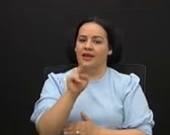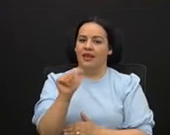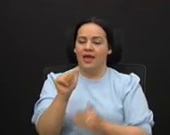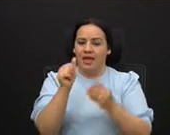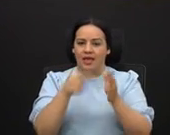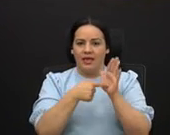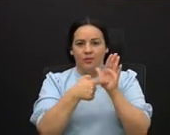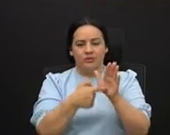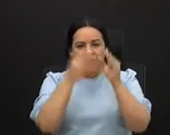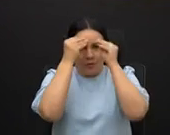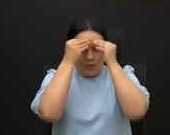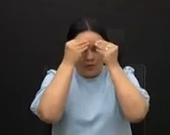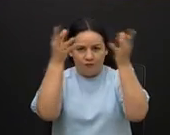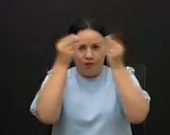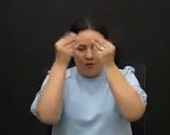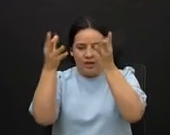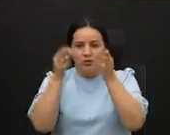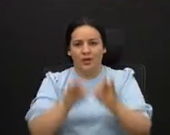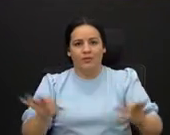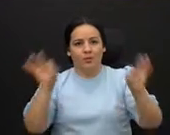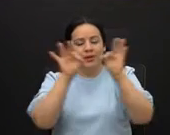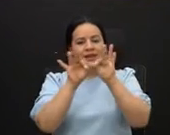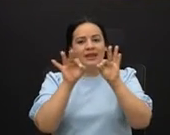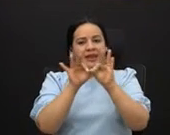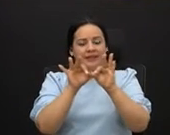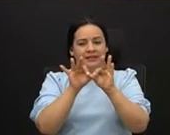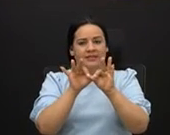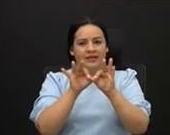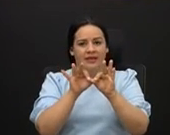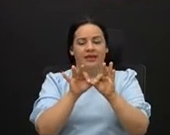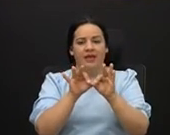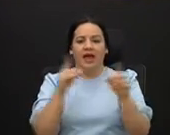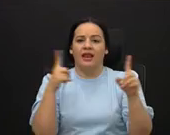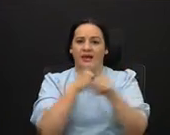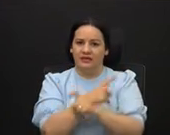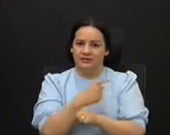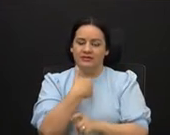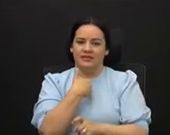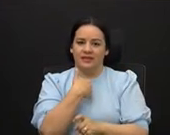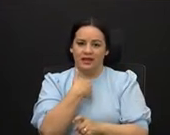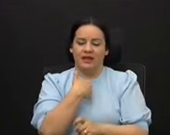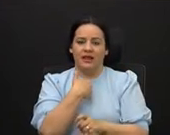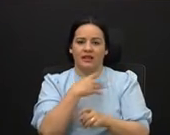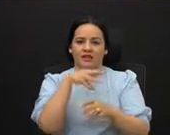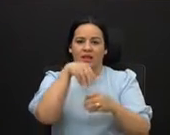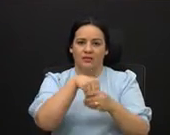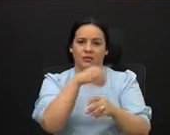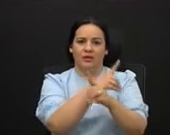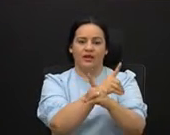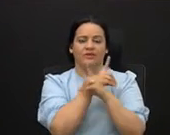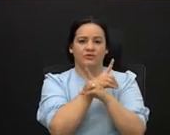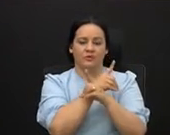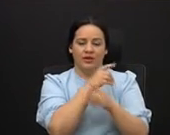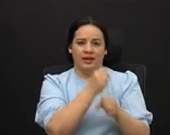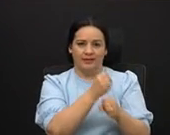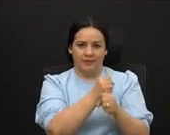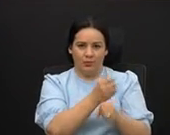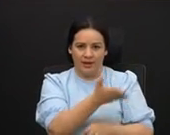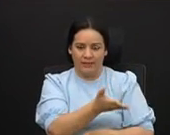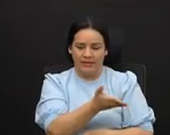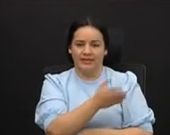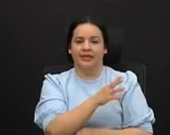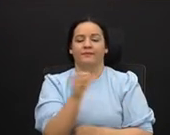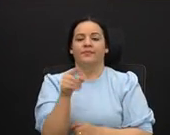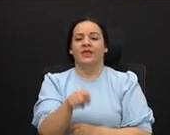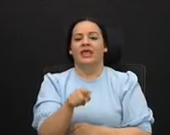datos importantes, relevantes a la crisis laboral que existe en la Defensoría. Entre los hallazgos se puede citar descontento